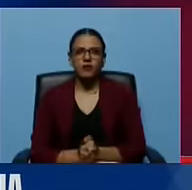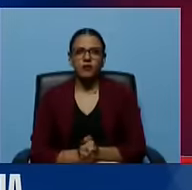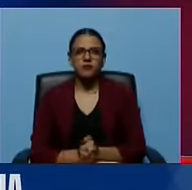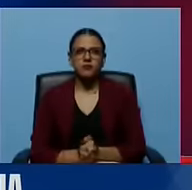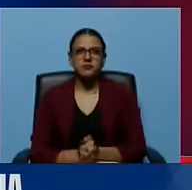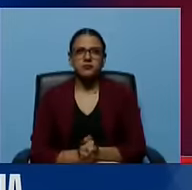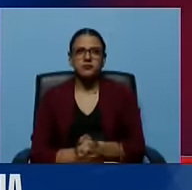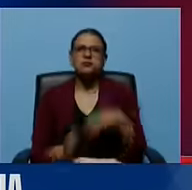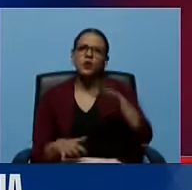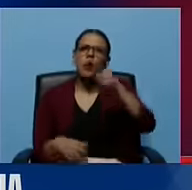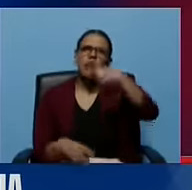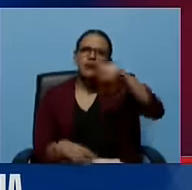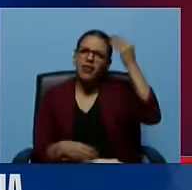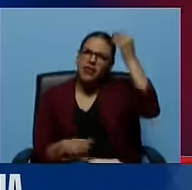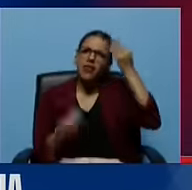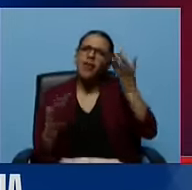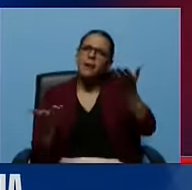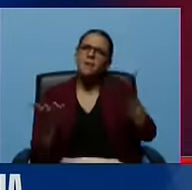¿Qué pensarían ustedes